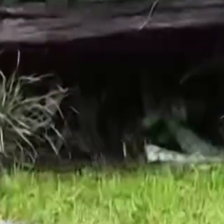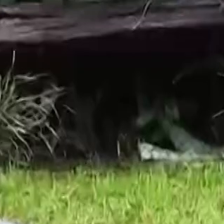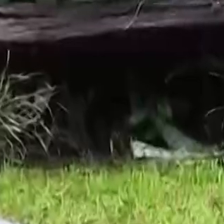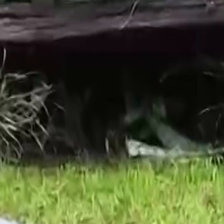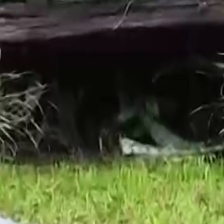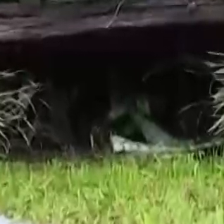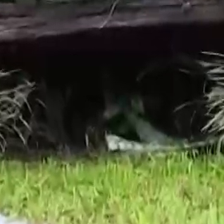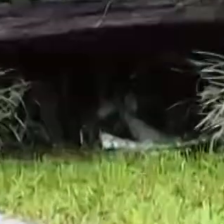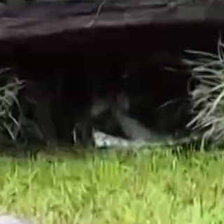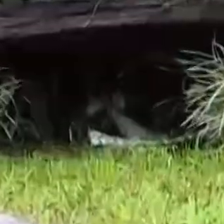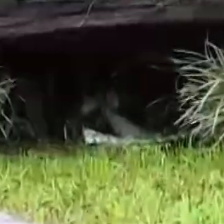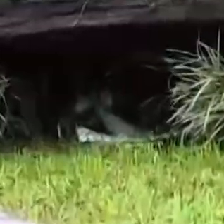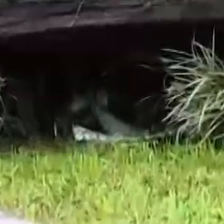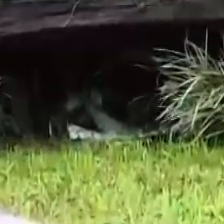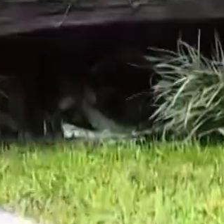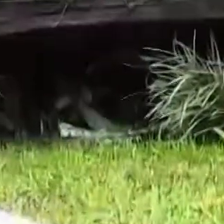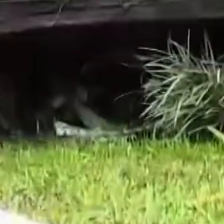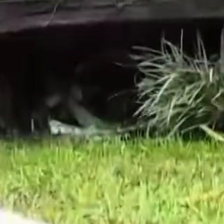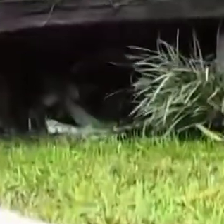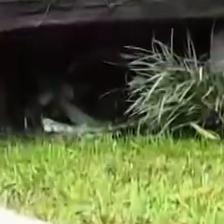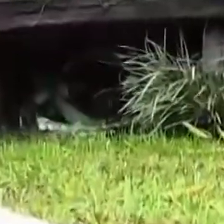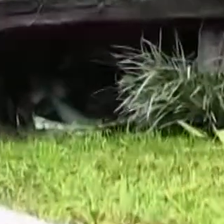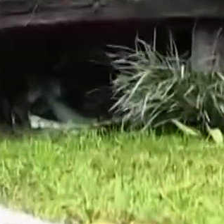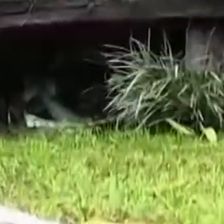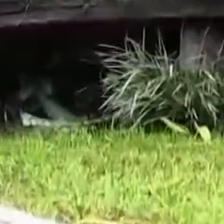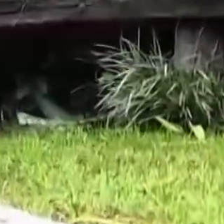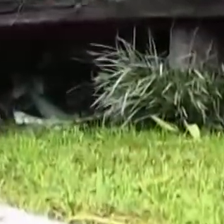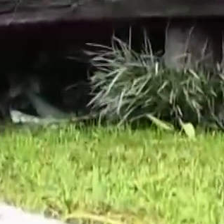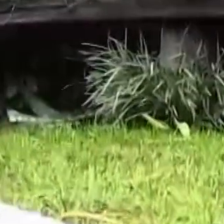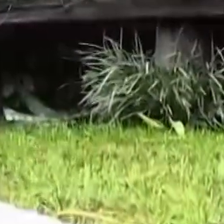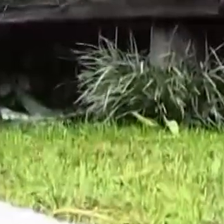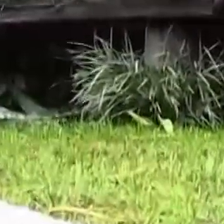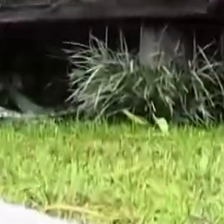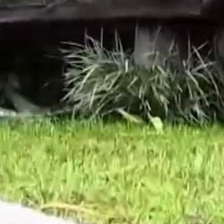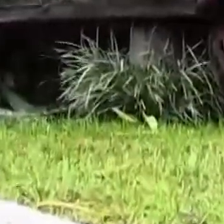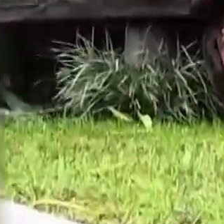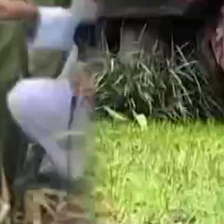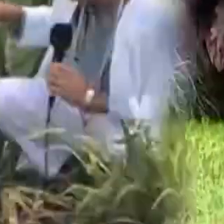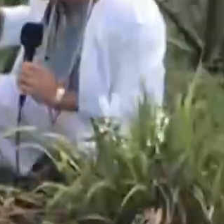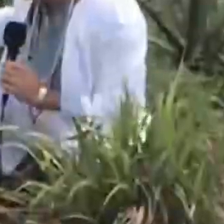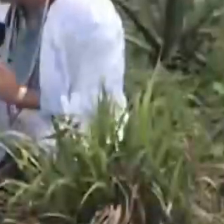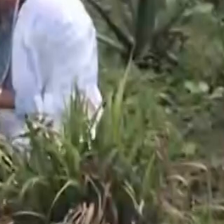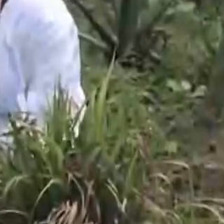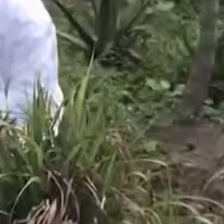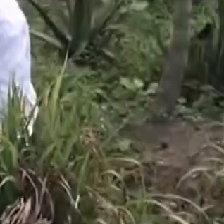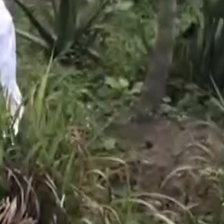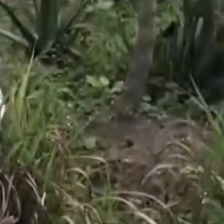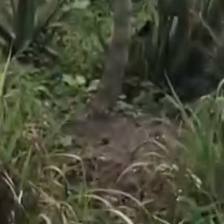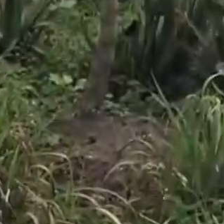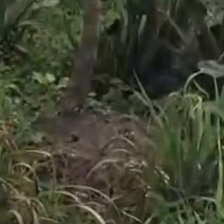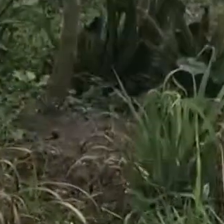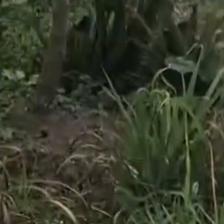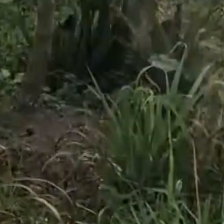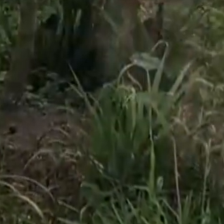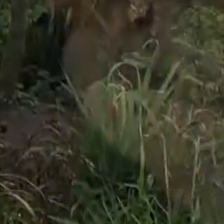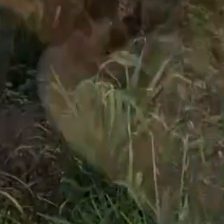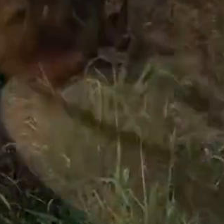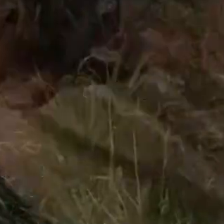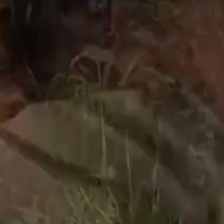alegría belleza y amor unides city bless sensación lo único que importa es tu intención